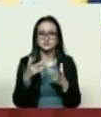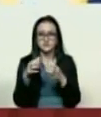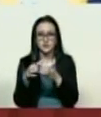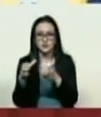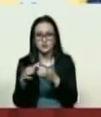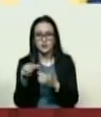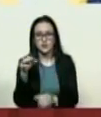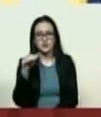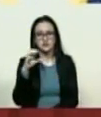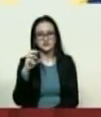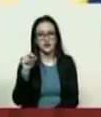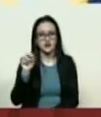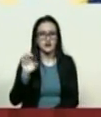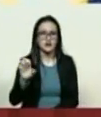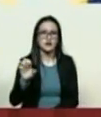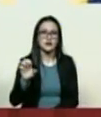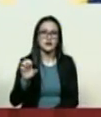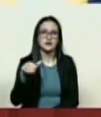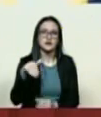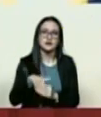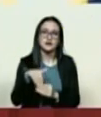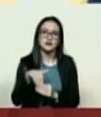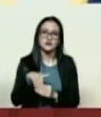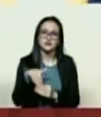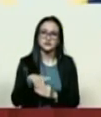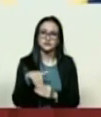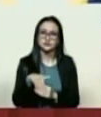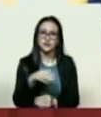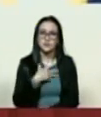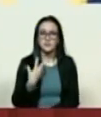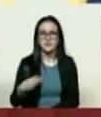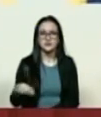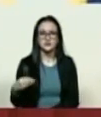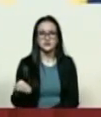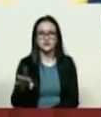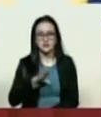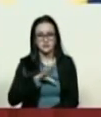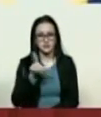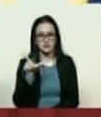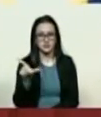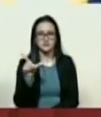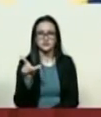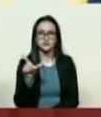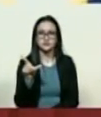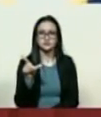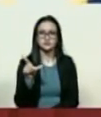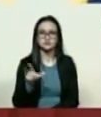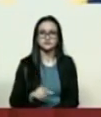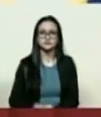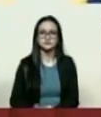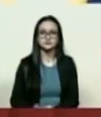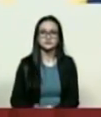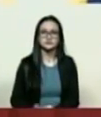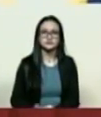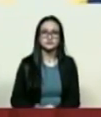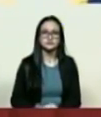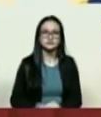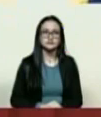el Consejo Nacional Electoral, las elecciones presidenciales del Partido Socialista Unido de Venezuela,